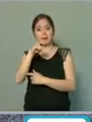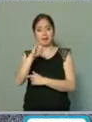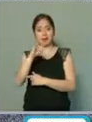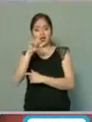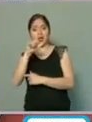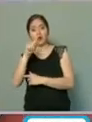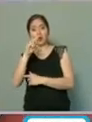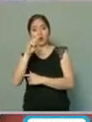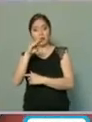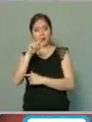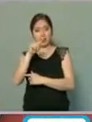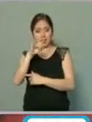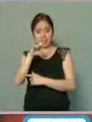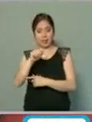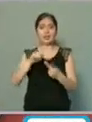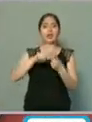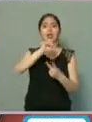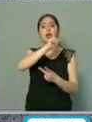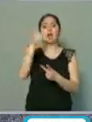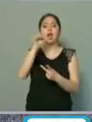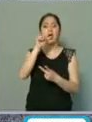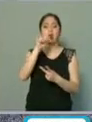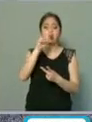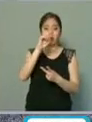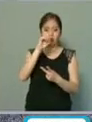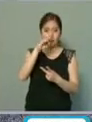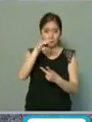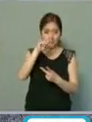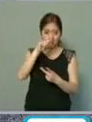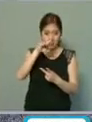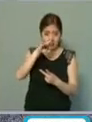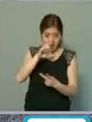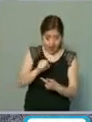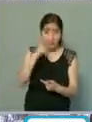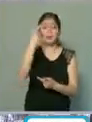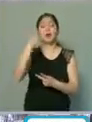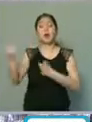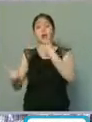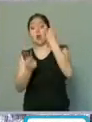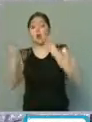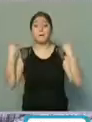armas de asalto, armas con una gran capacidad de